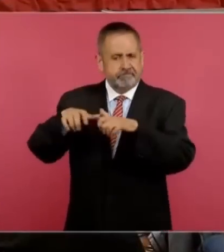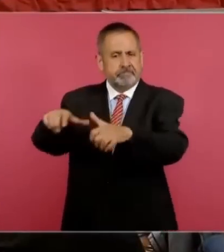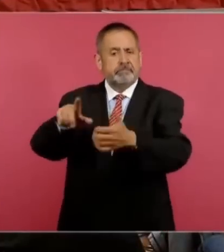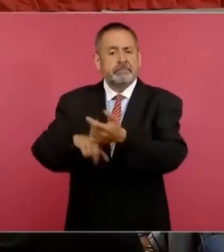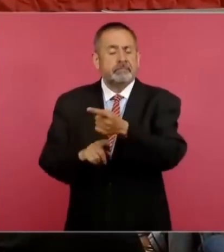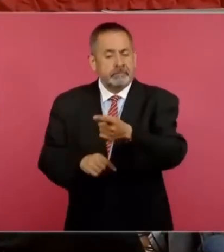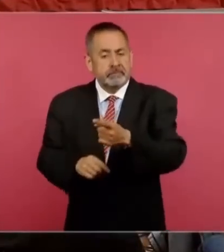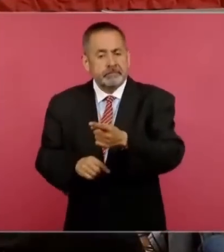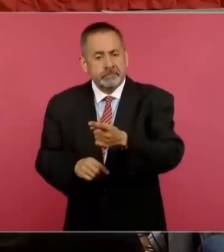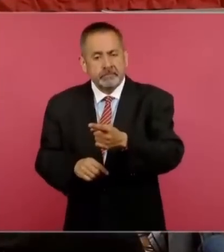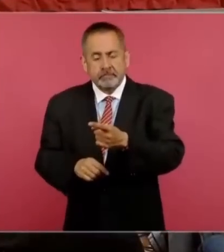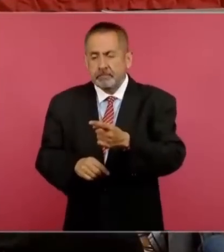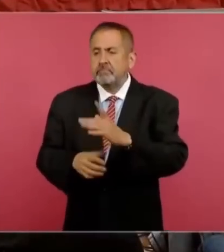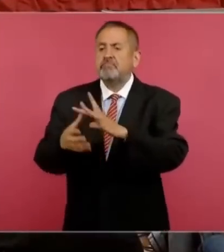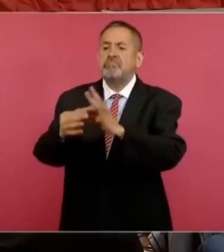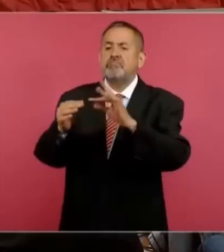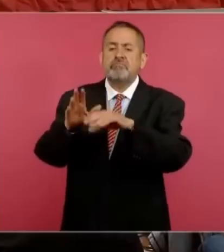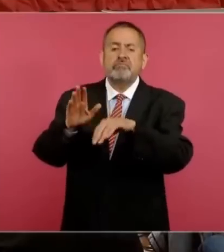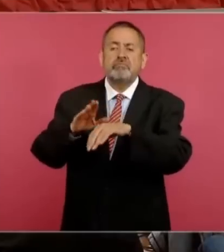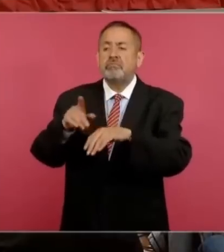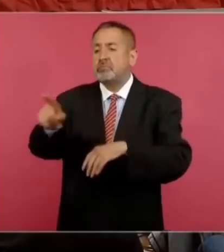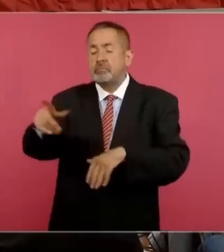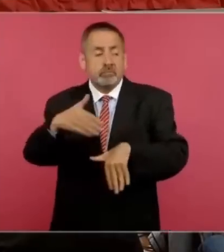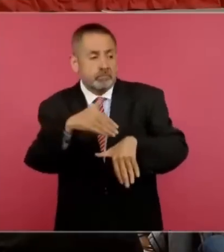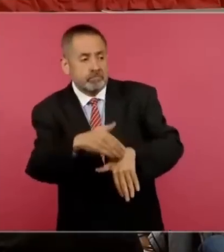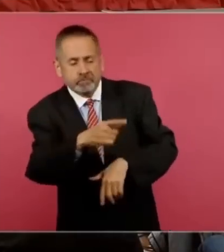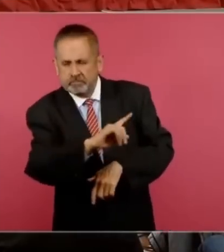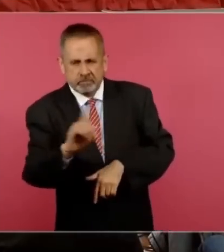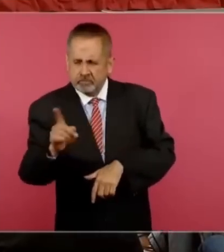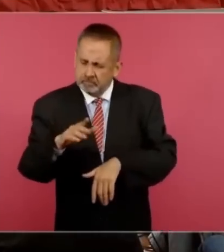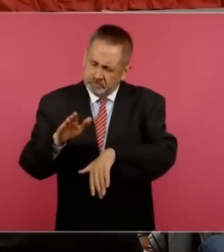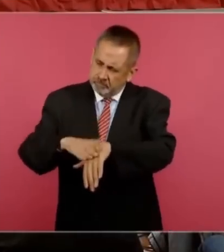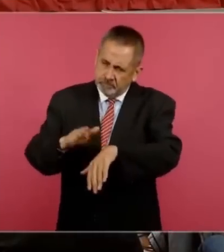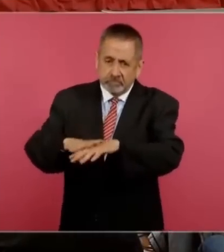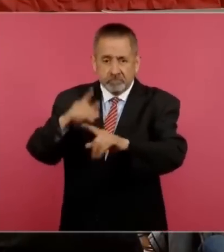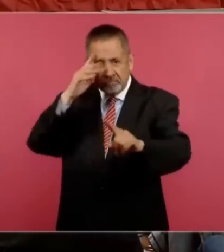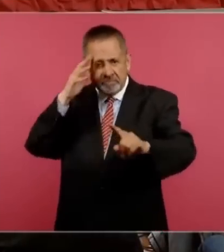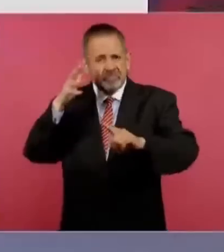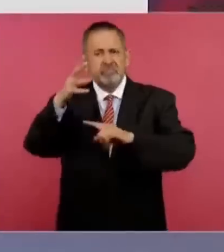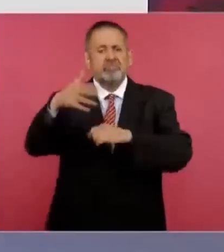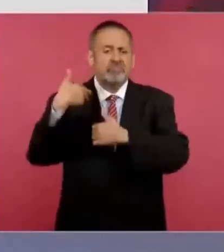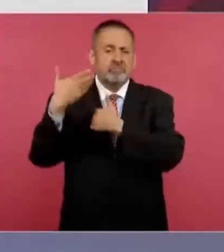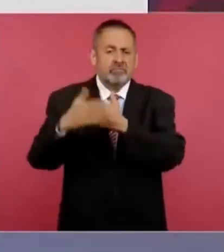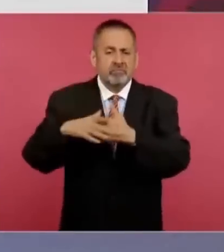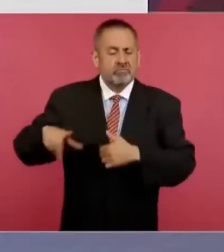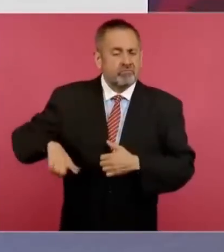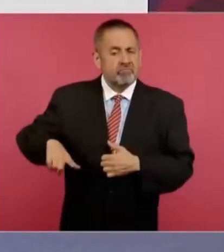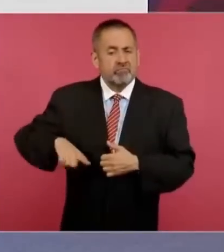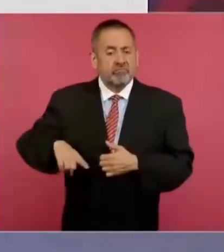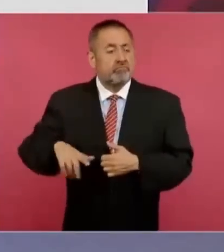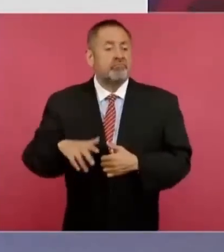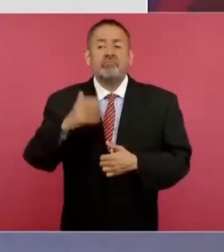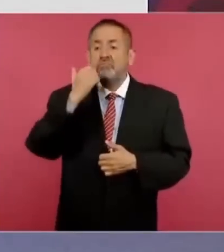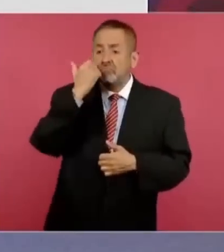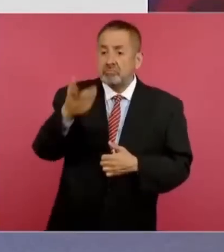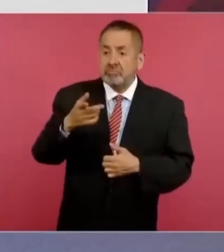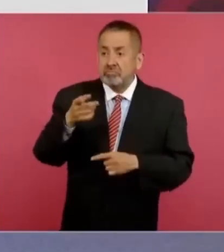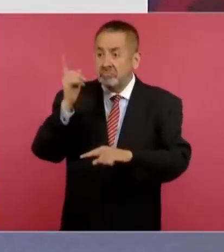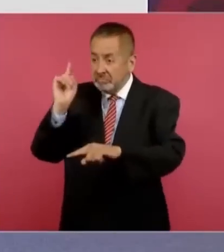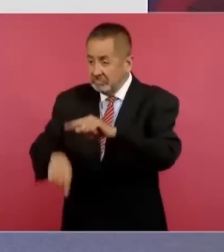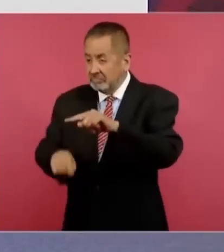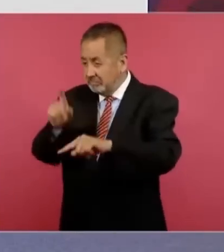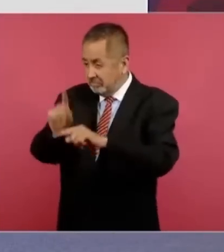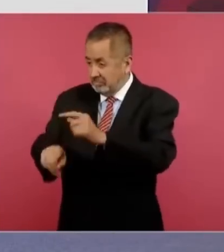los dispenso de toda obediencia a sus futuros gobernantes que pretendan entregar nuestros